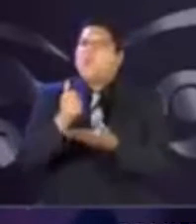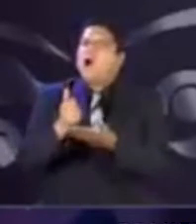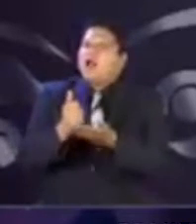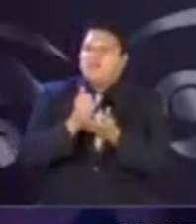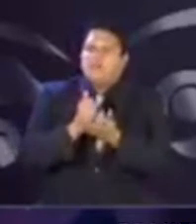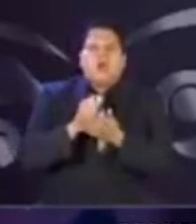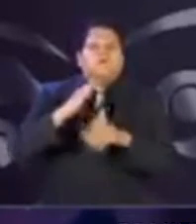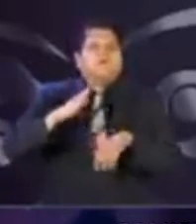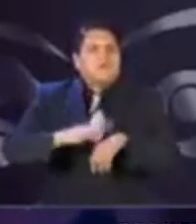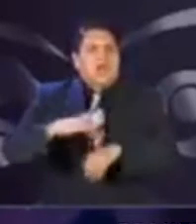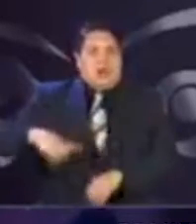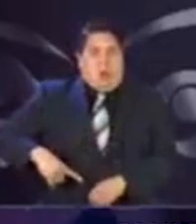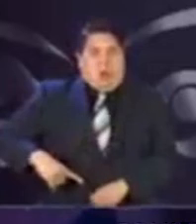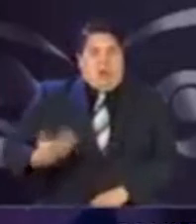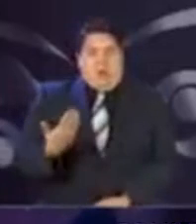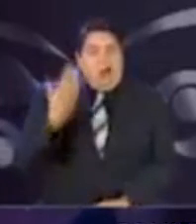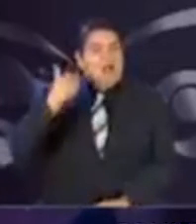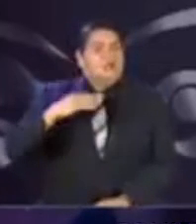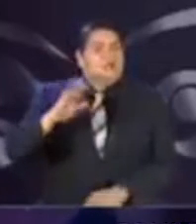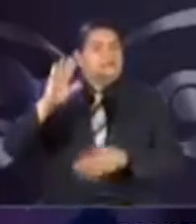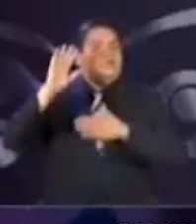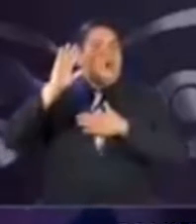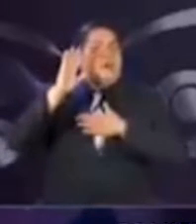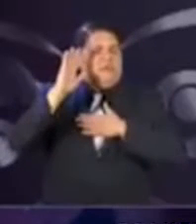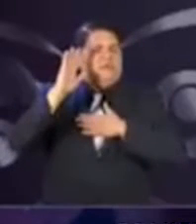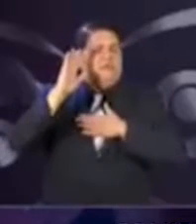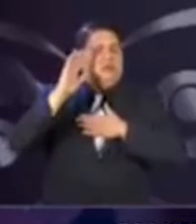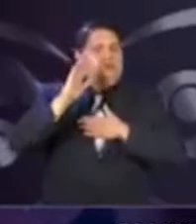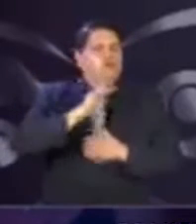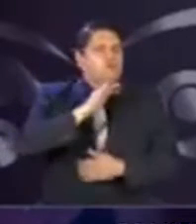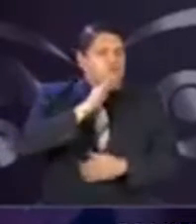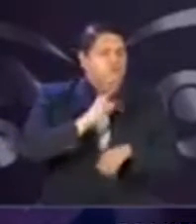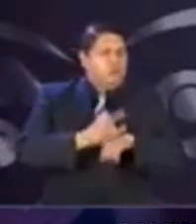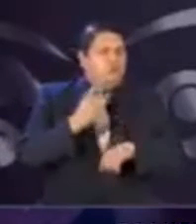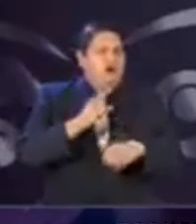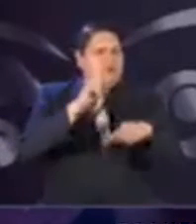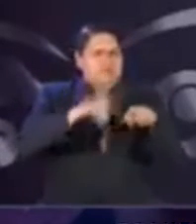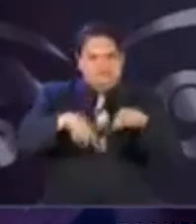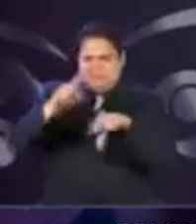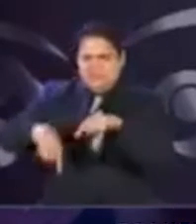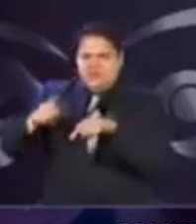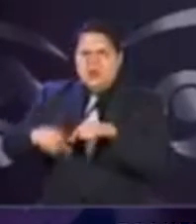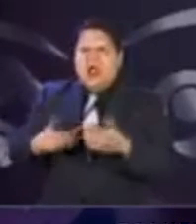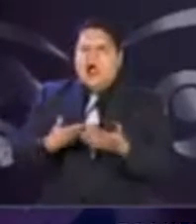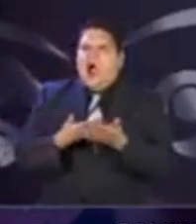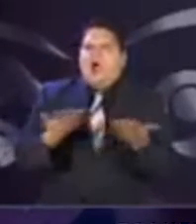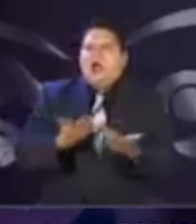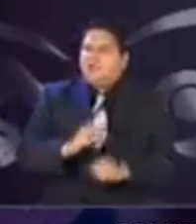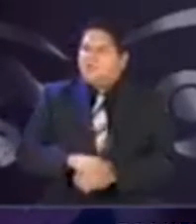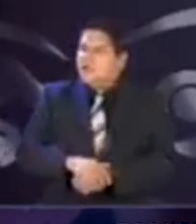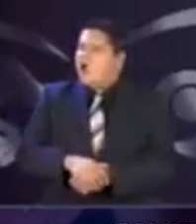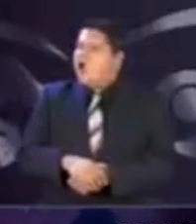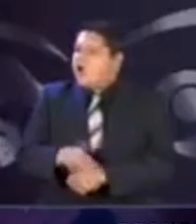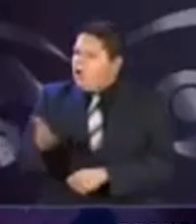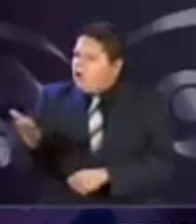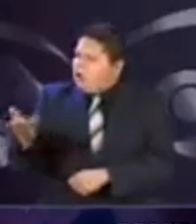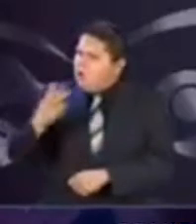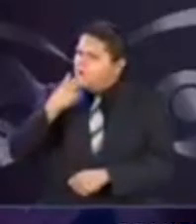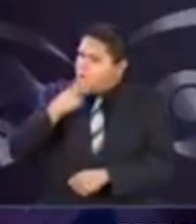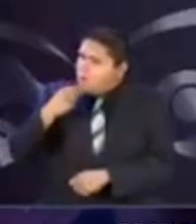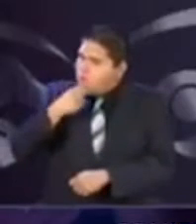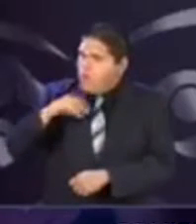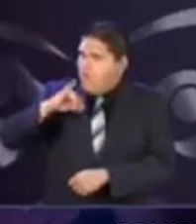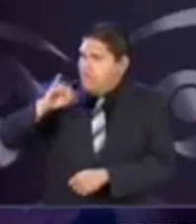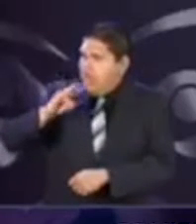prometió acabar con la corrupción le está abriendo la puerta de salida de la cárcel al peor delincuente político de